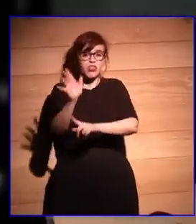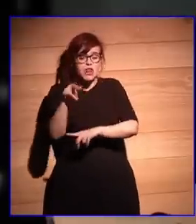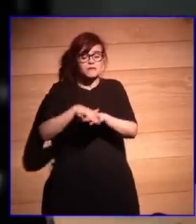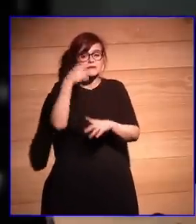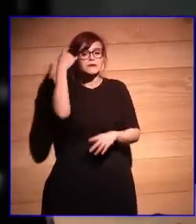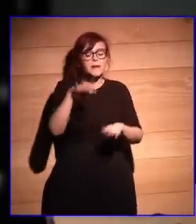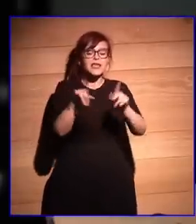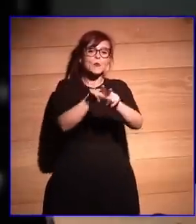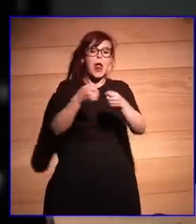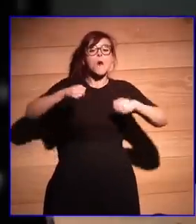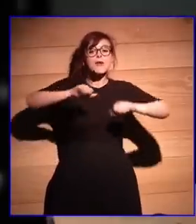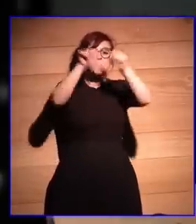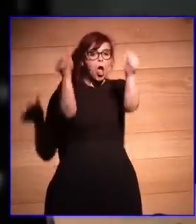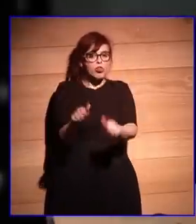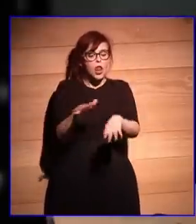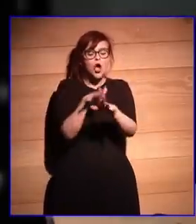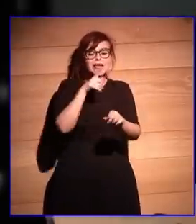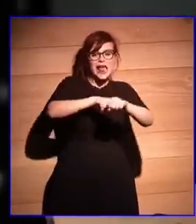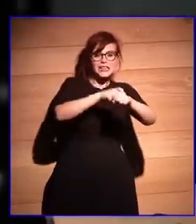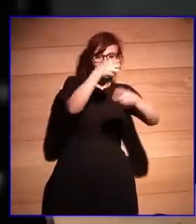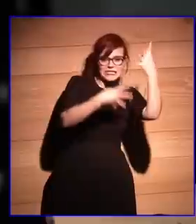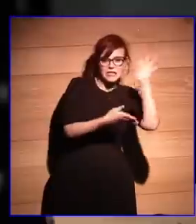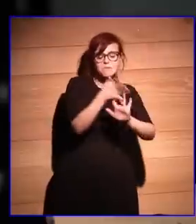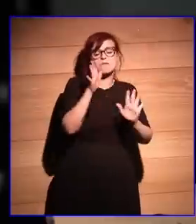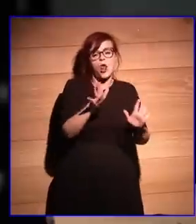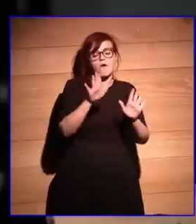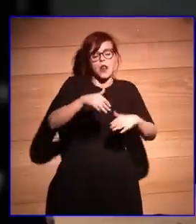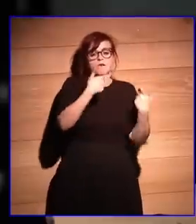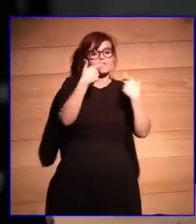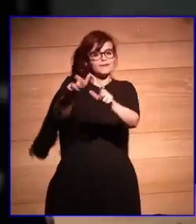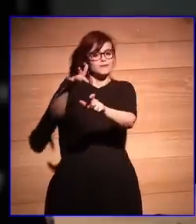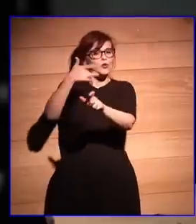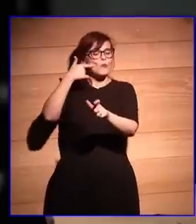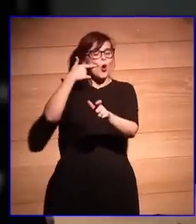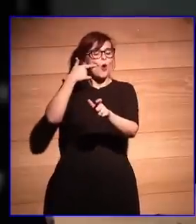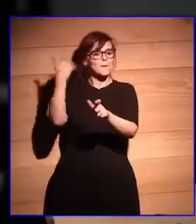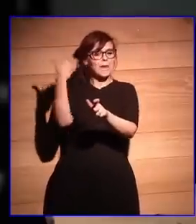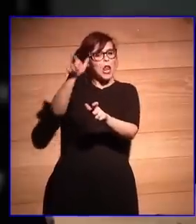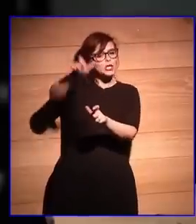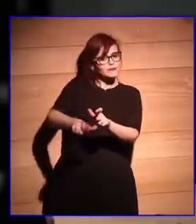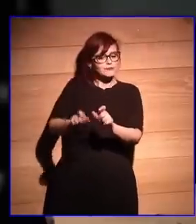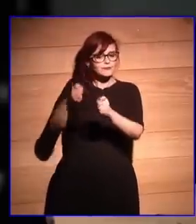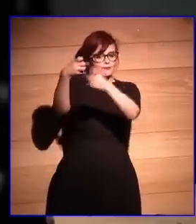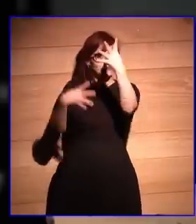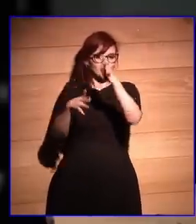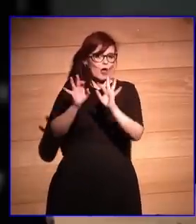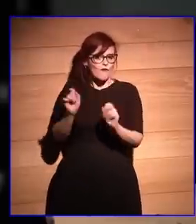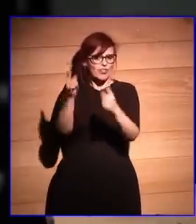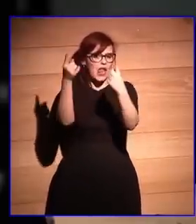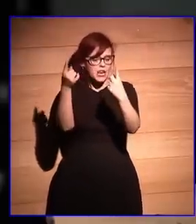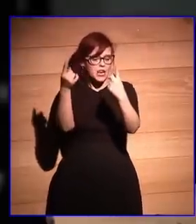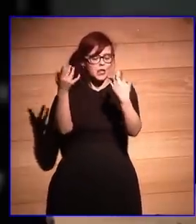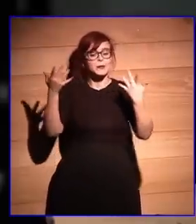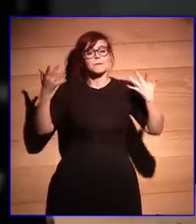representan arquetipos, sí que podemos situarlos en un lado con absoluta limpieza y convertir nuevamente eso en una fábula